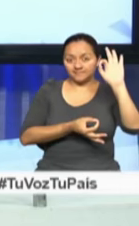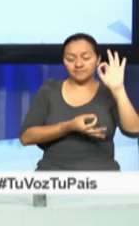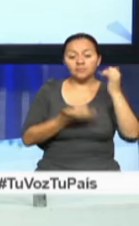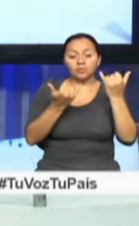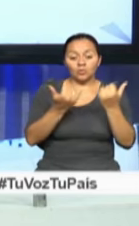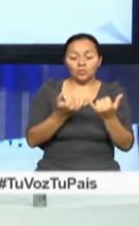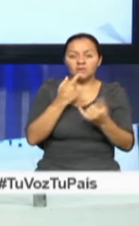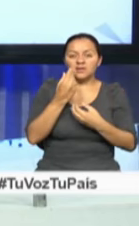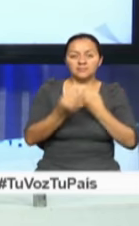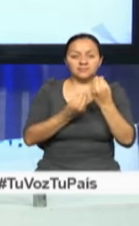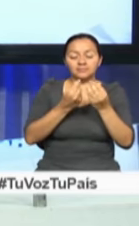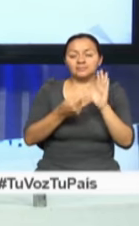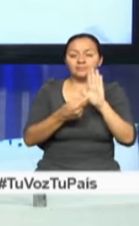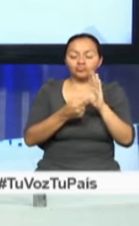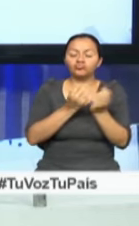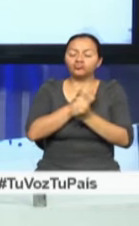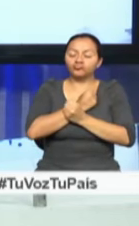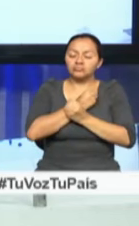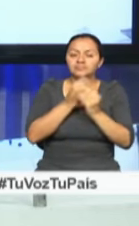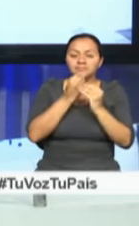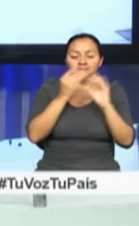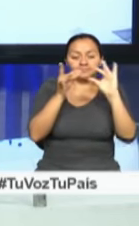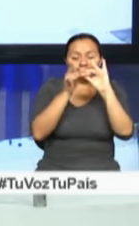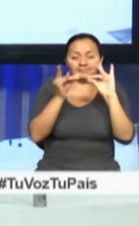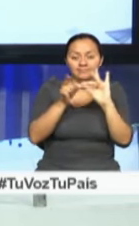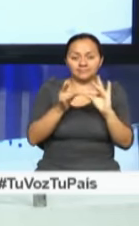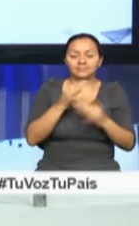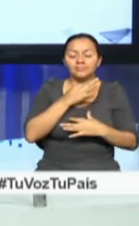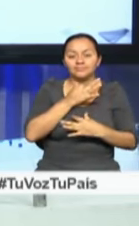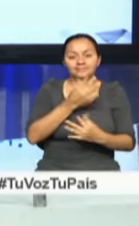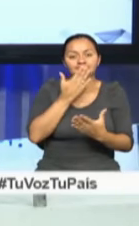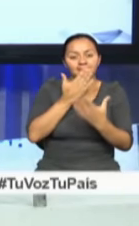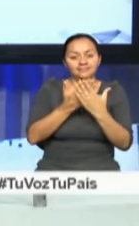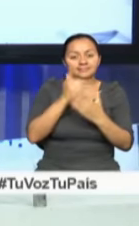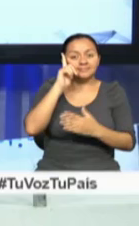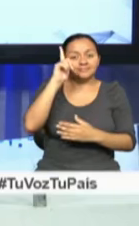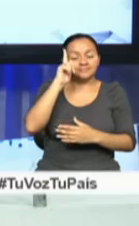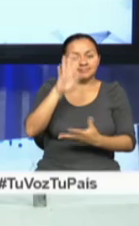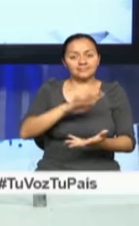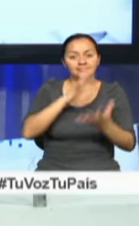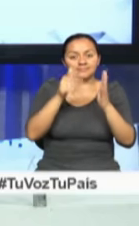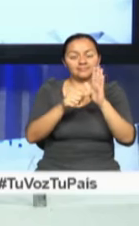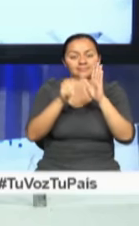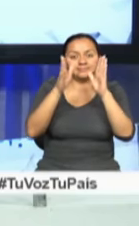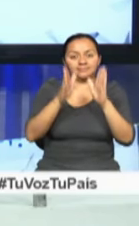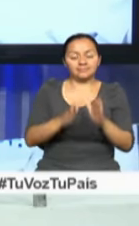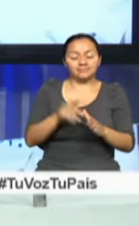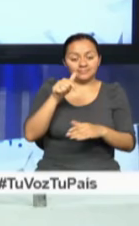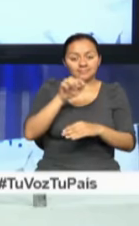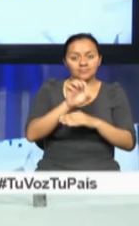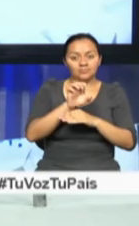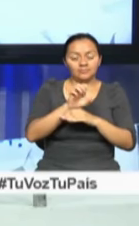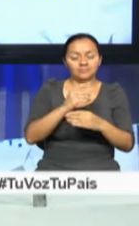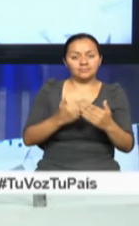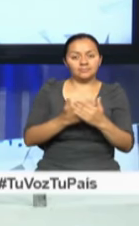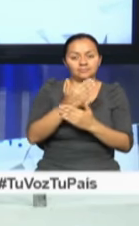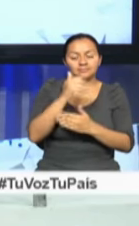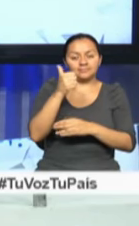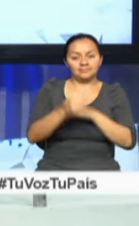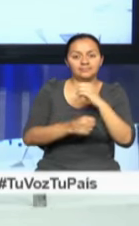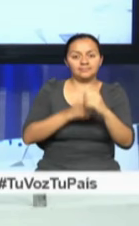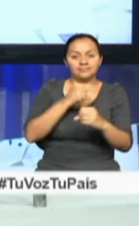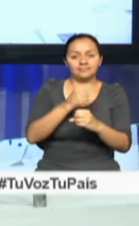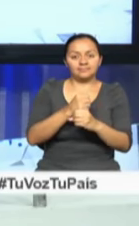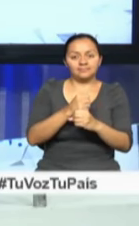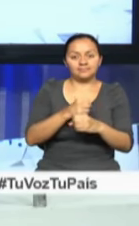Precisamente expresan ese cariño, ese aprecio y ese agradecimiento al líder de la Revolución Ciudadana que ha transformado al país en estos 10 años.